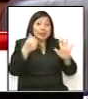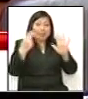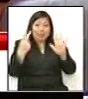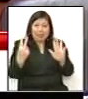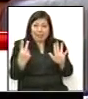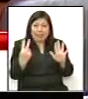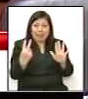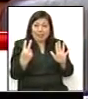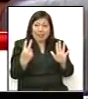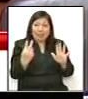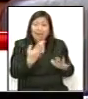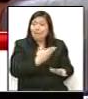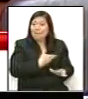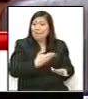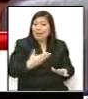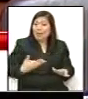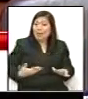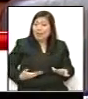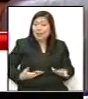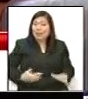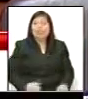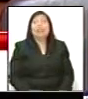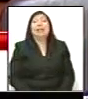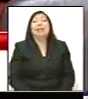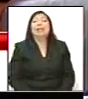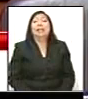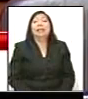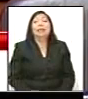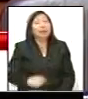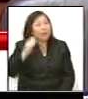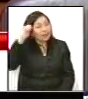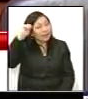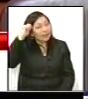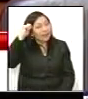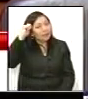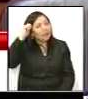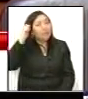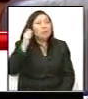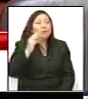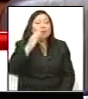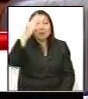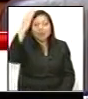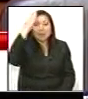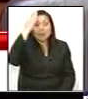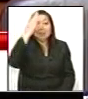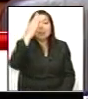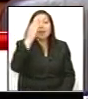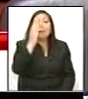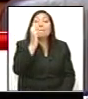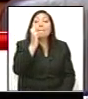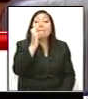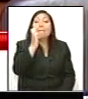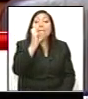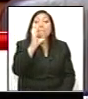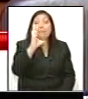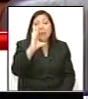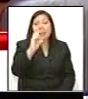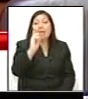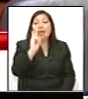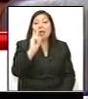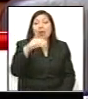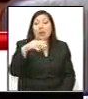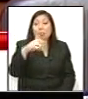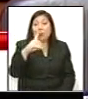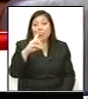1 de julio de 1967, el presidente de la República, el arquitecto Fernando Belaúnde Terry, inauguró la